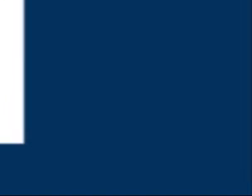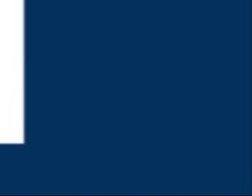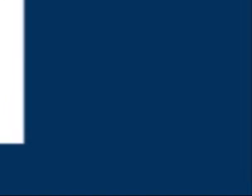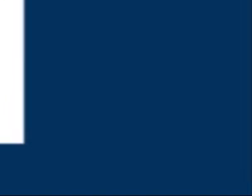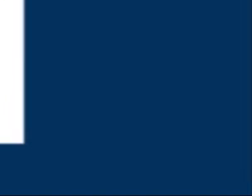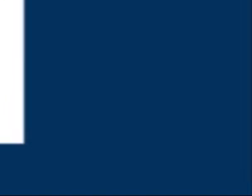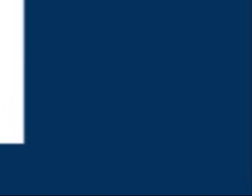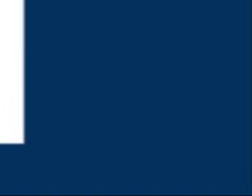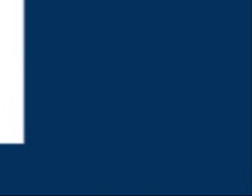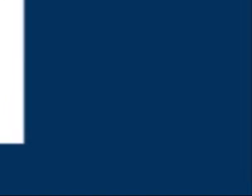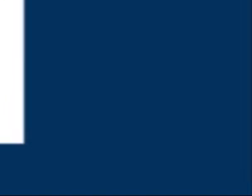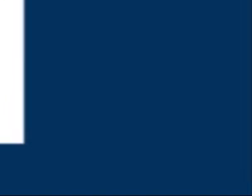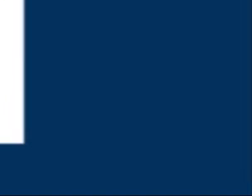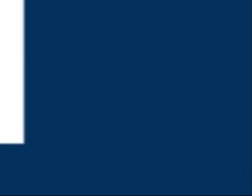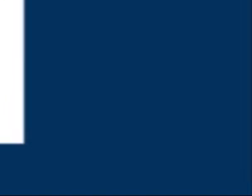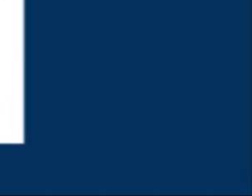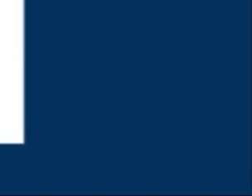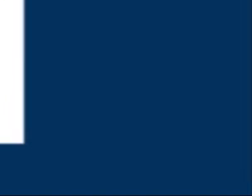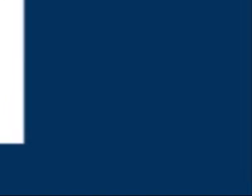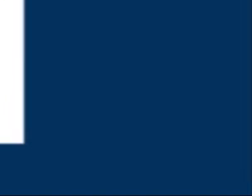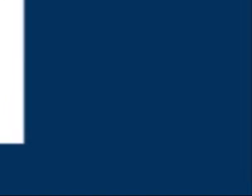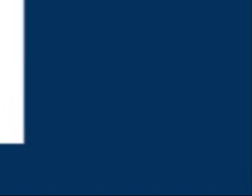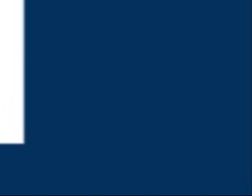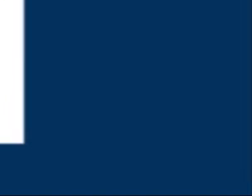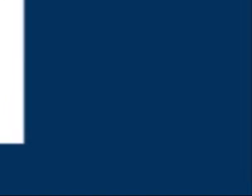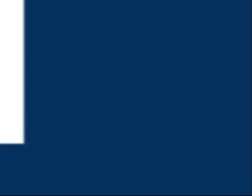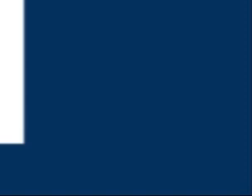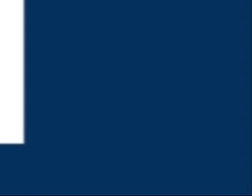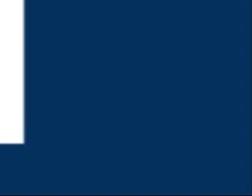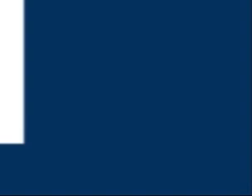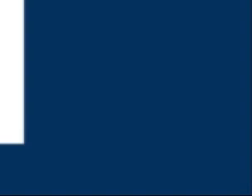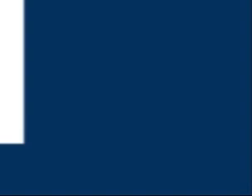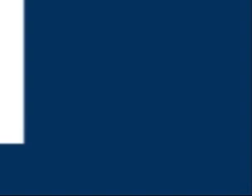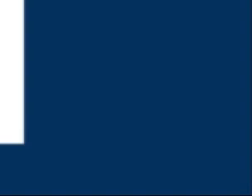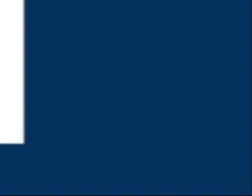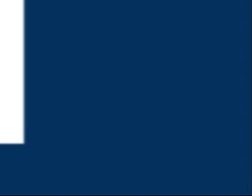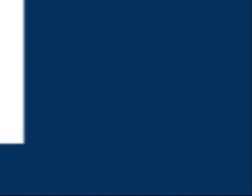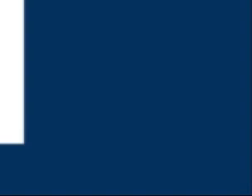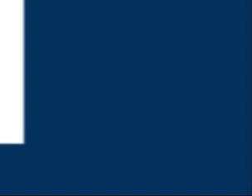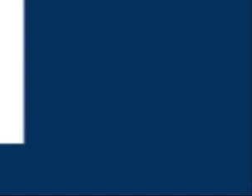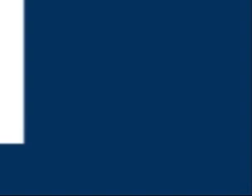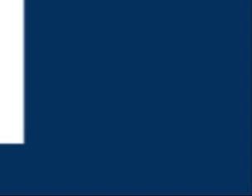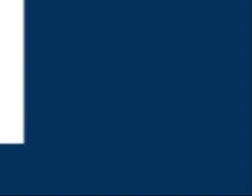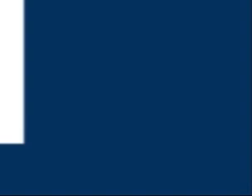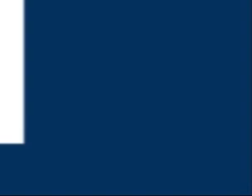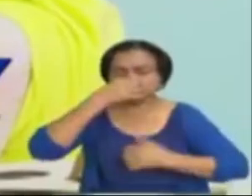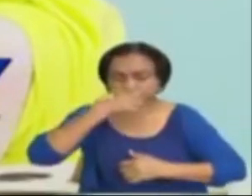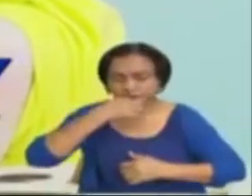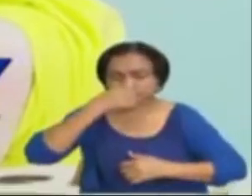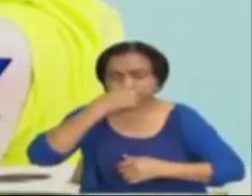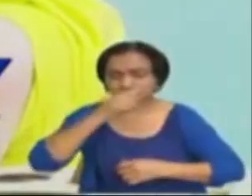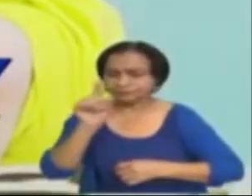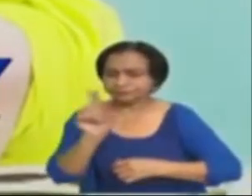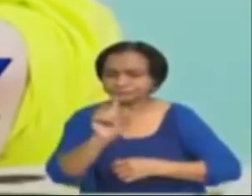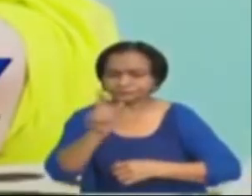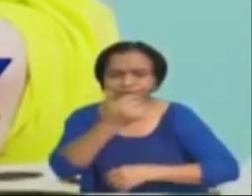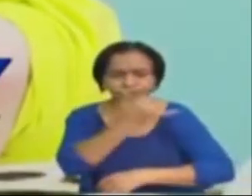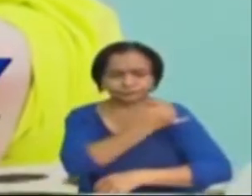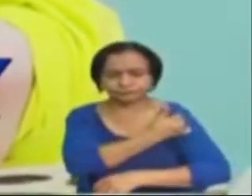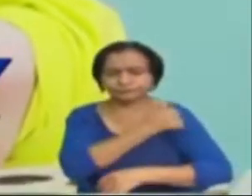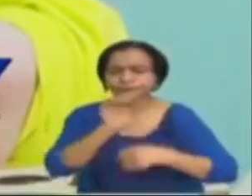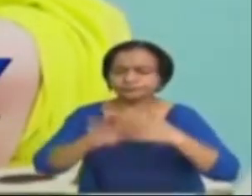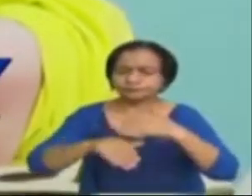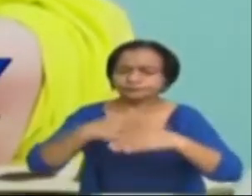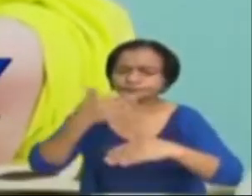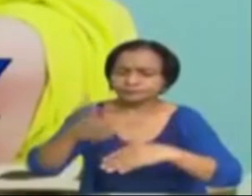partir del lunes, segunda dosis, Soberana 2 y Abdalá. Y la vacunación voluntaria de embarazadas, lactantes